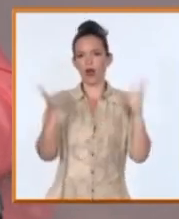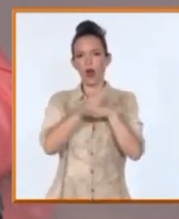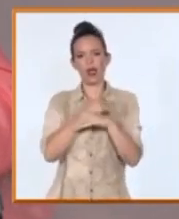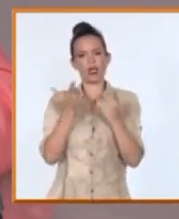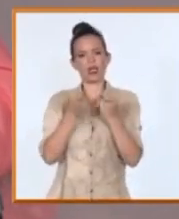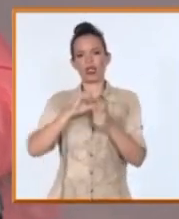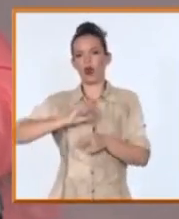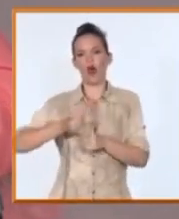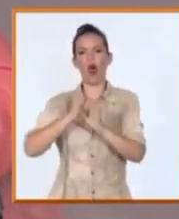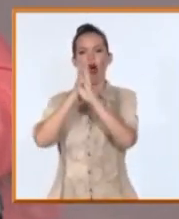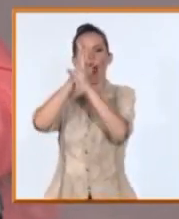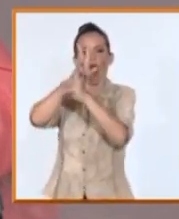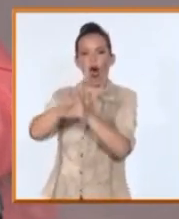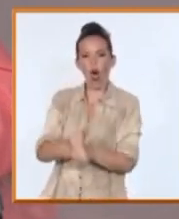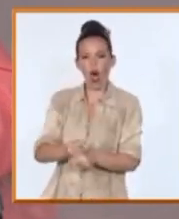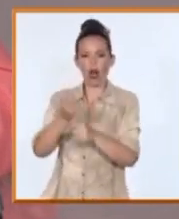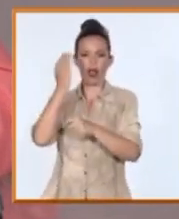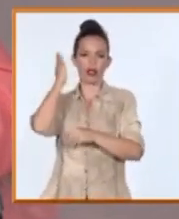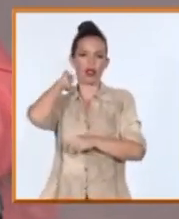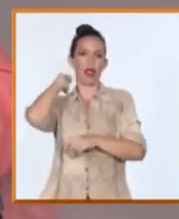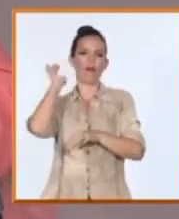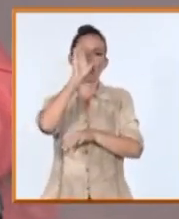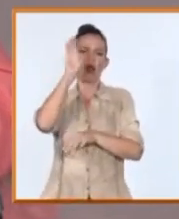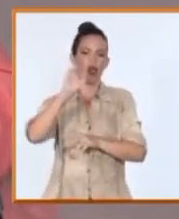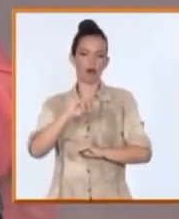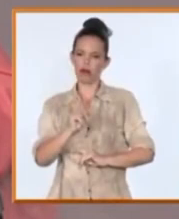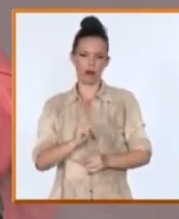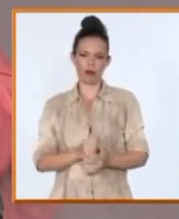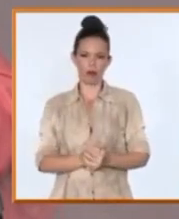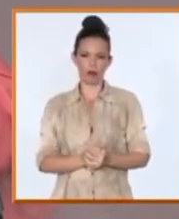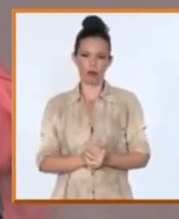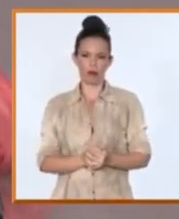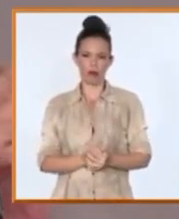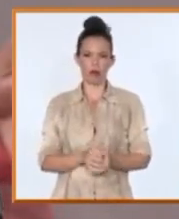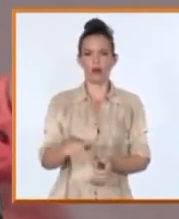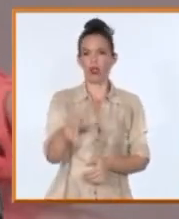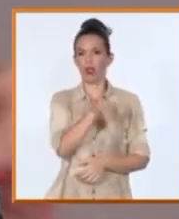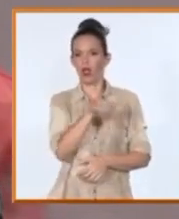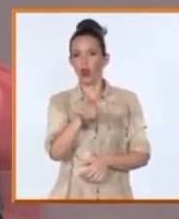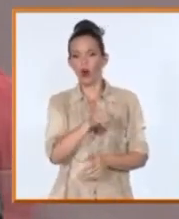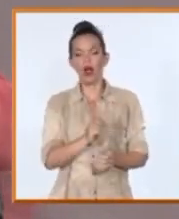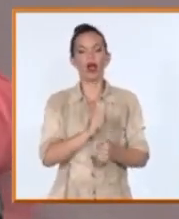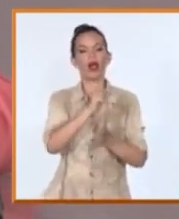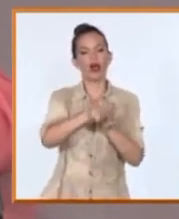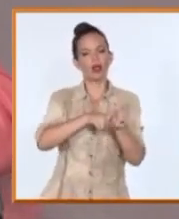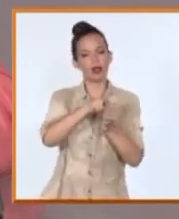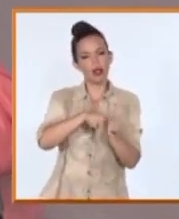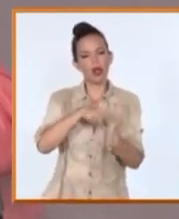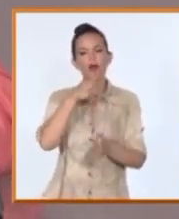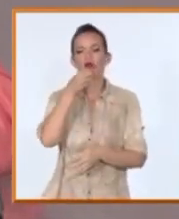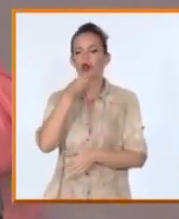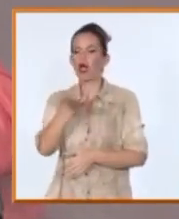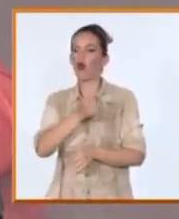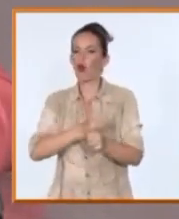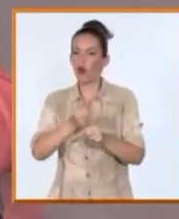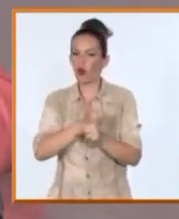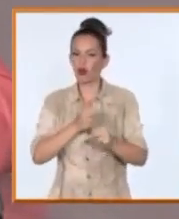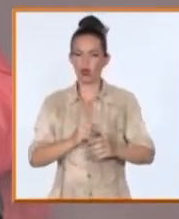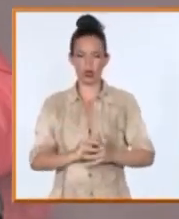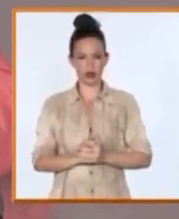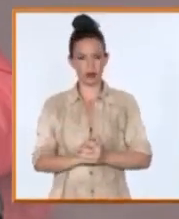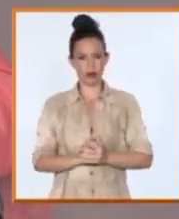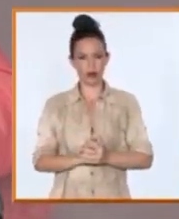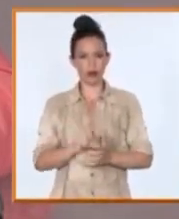se incluyó la venta de los medios de transporte en el ferry que recientemente salió